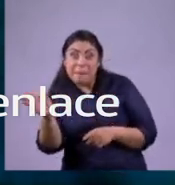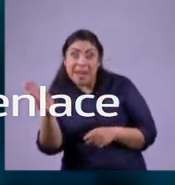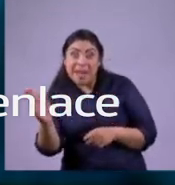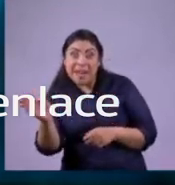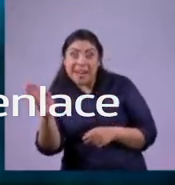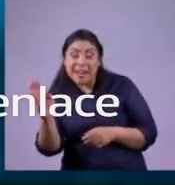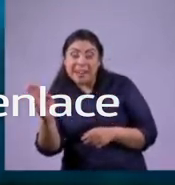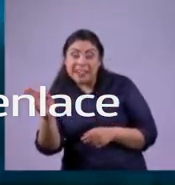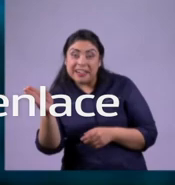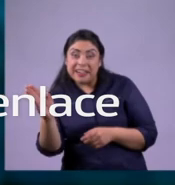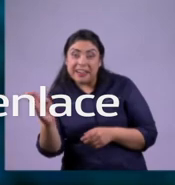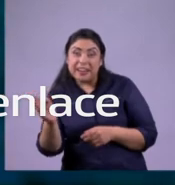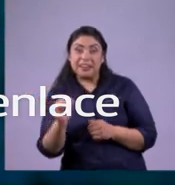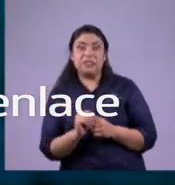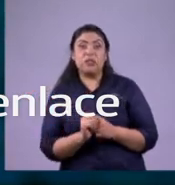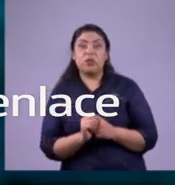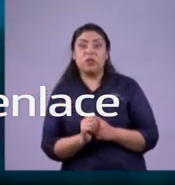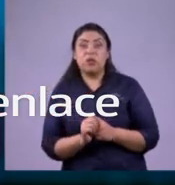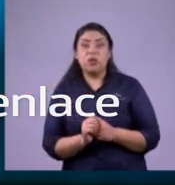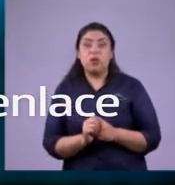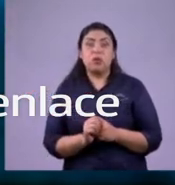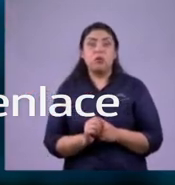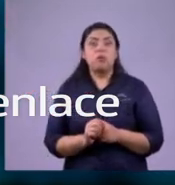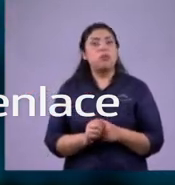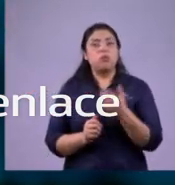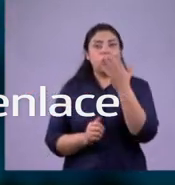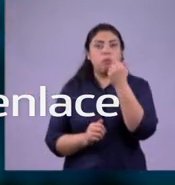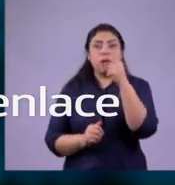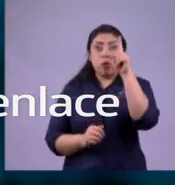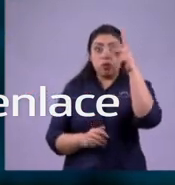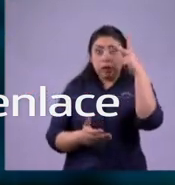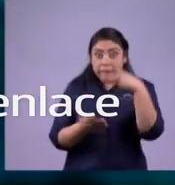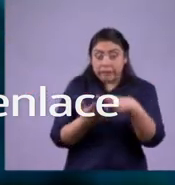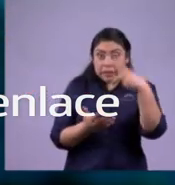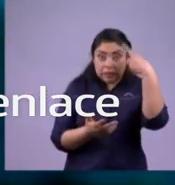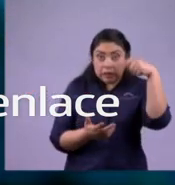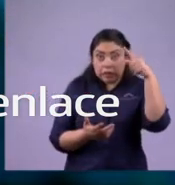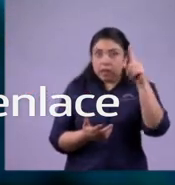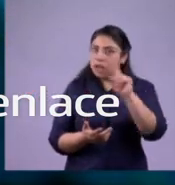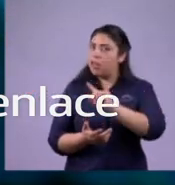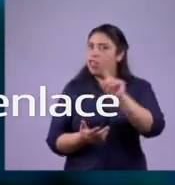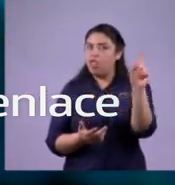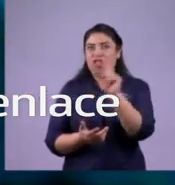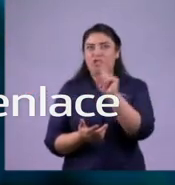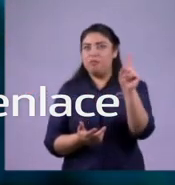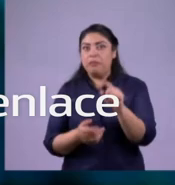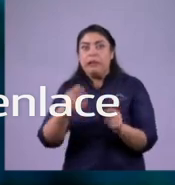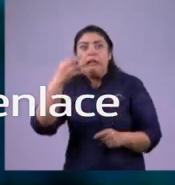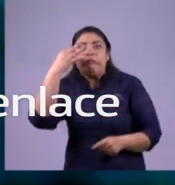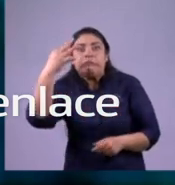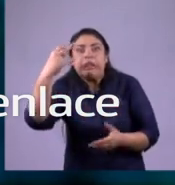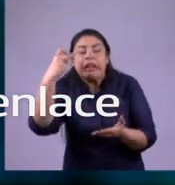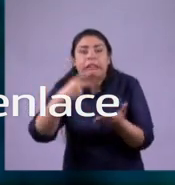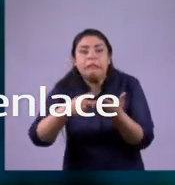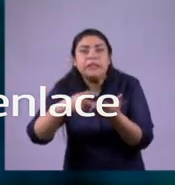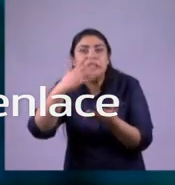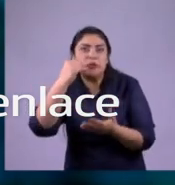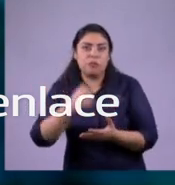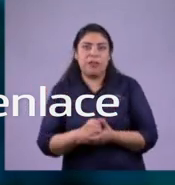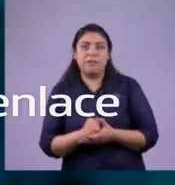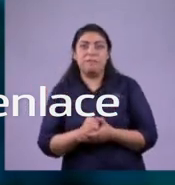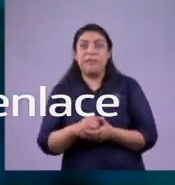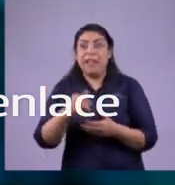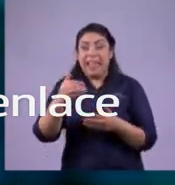otras mascotas que comen una vez al día bobby comía tres veces al día porque lo alimenta vamos nosotros los vecinos de enfrente y los de lado